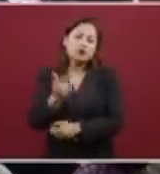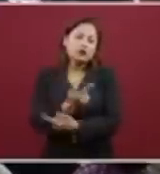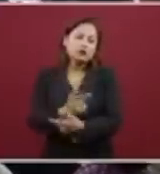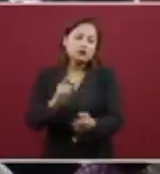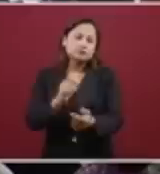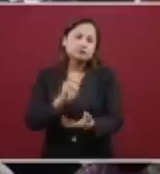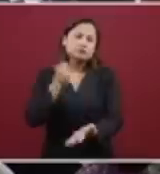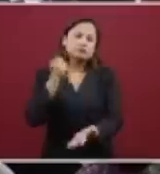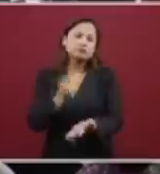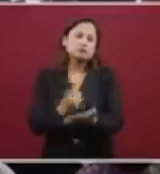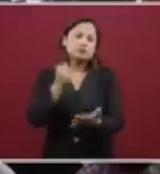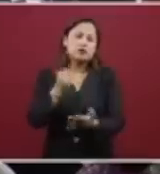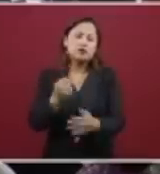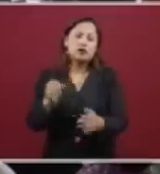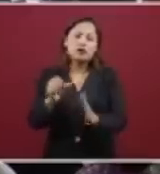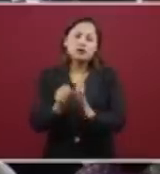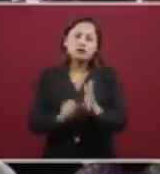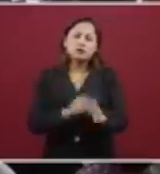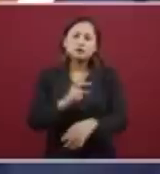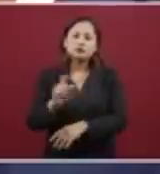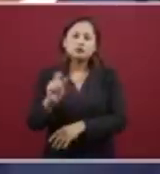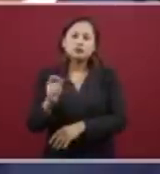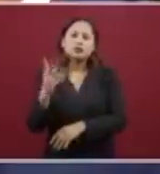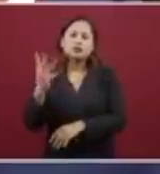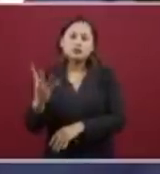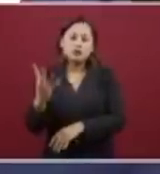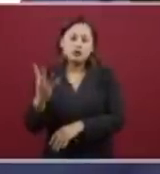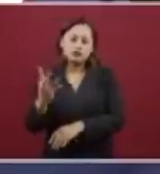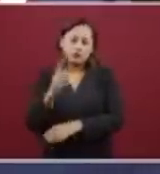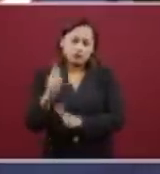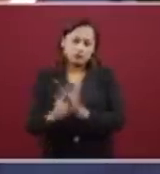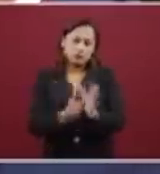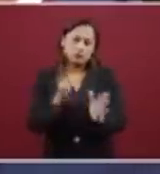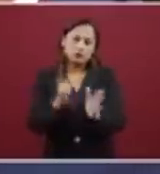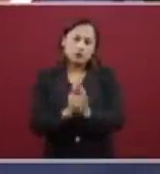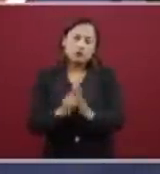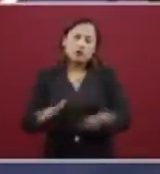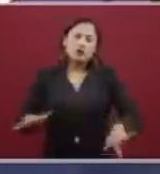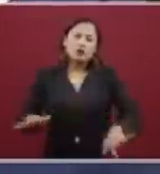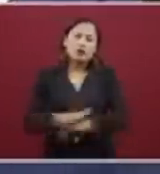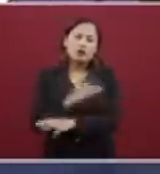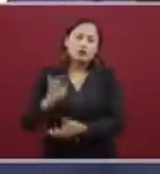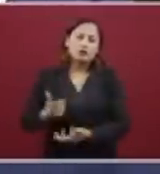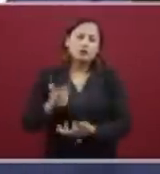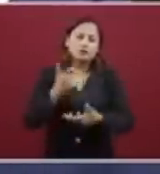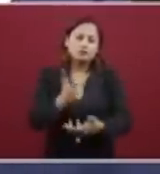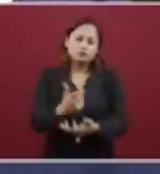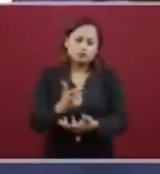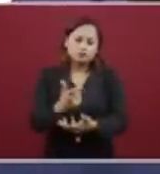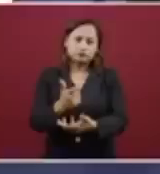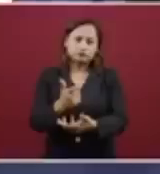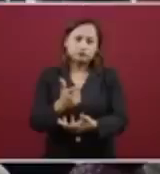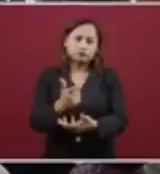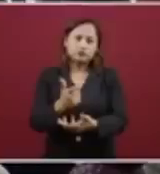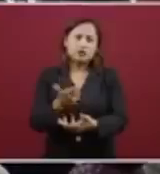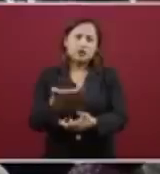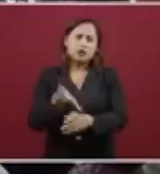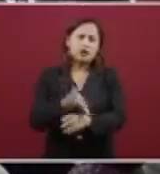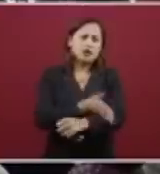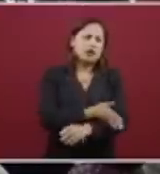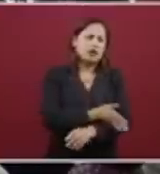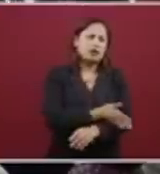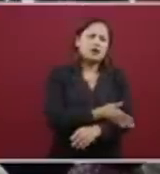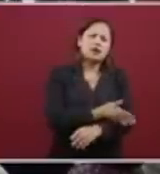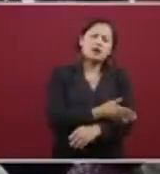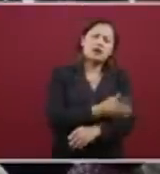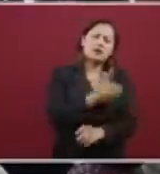constitucional para eliminar la partida secreta al presupuesto entre los años 80s y 90s el gasto